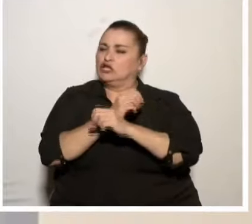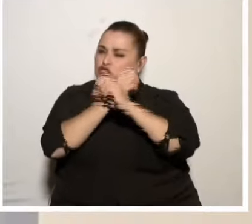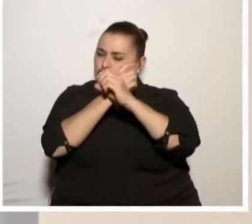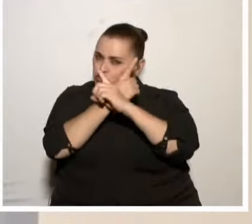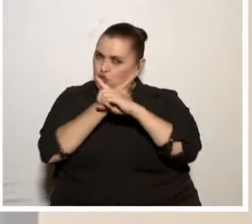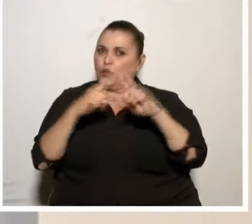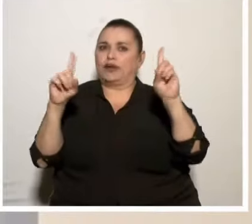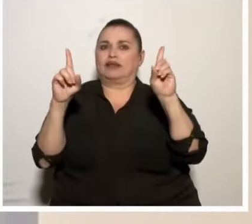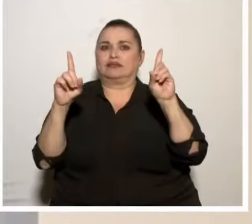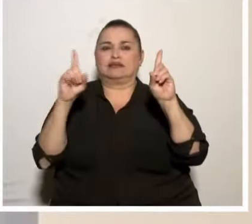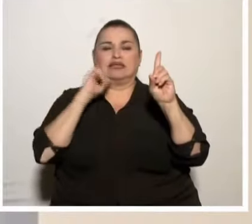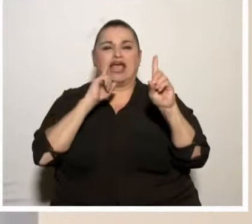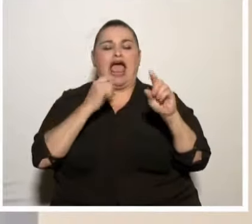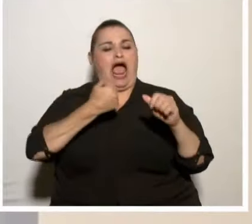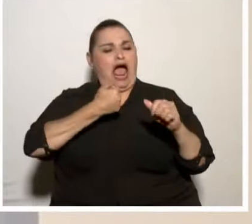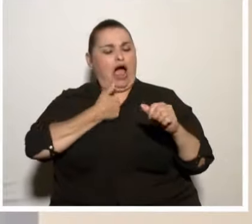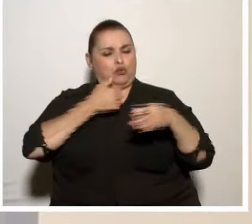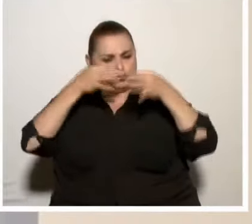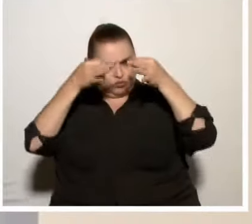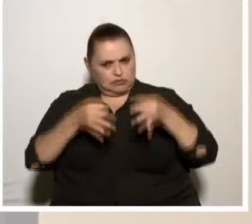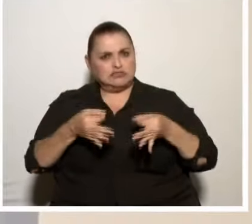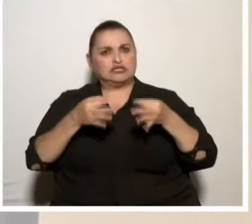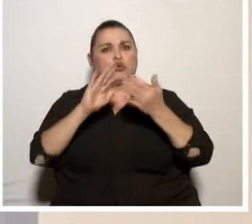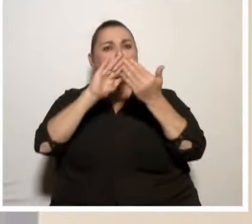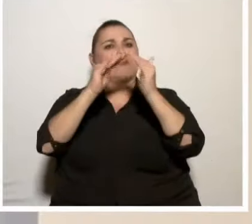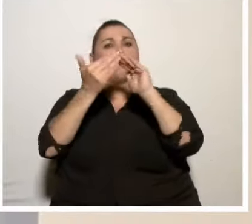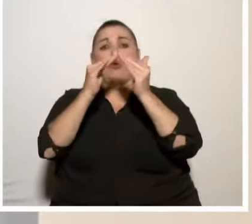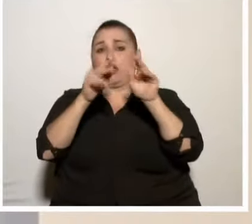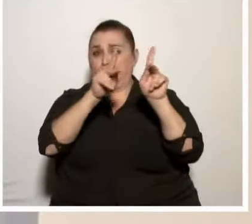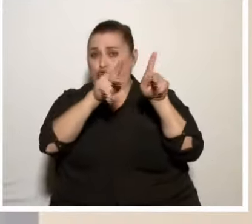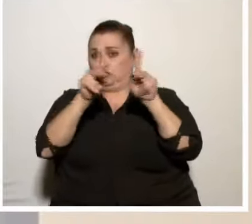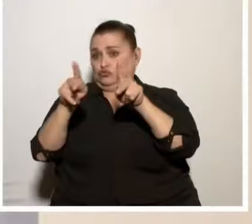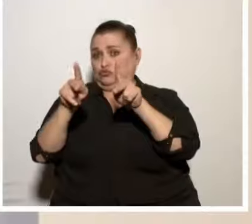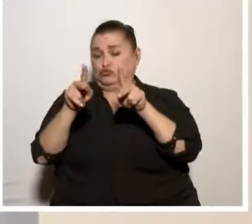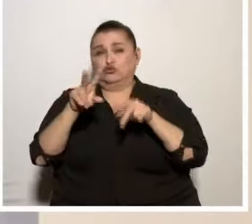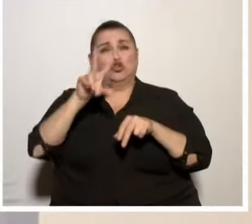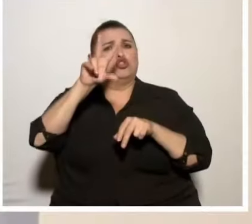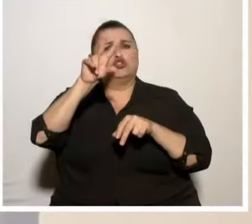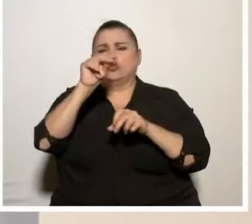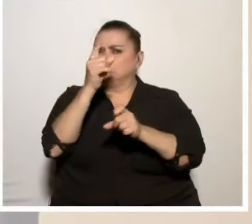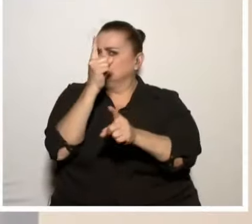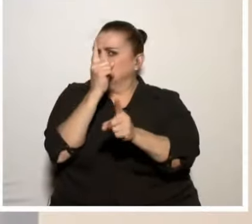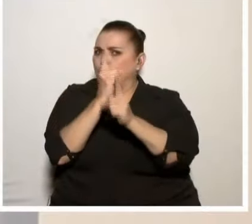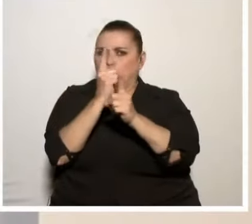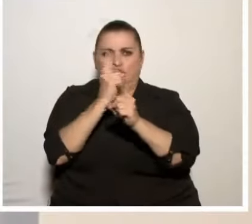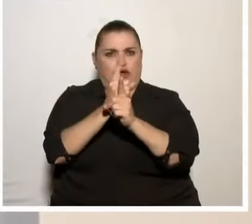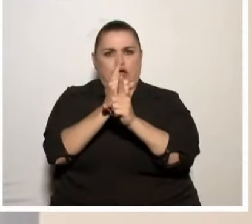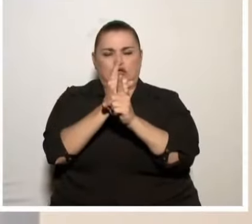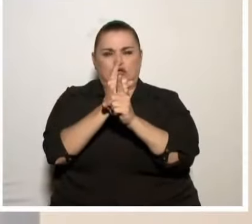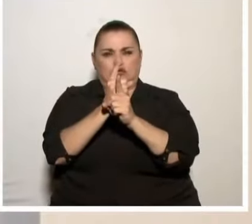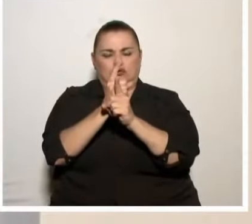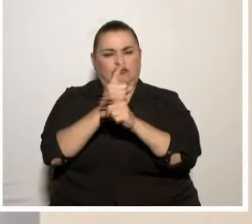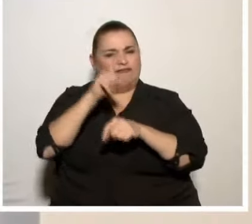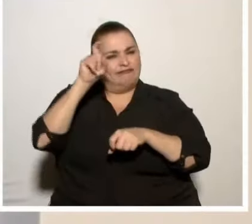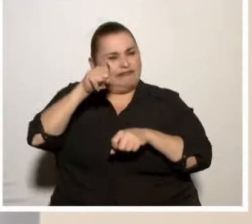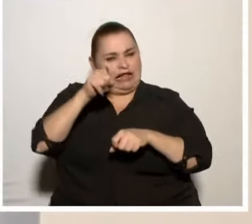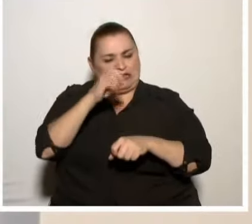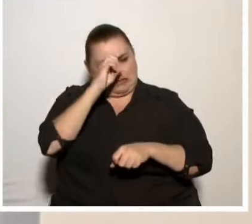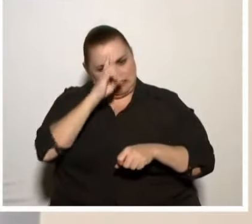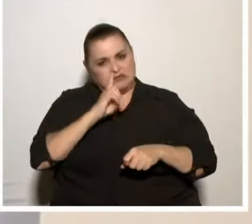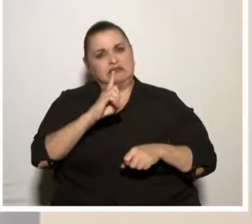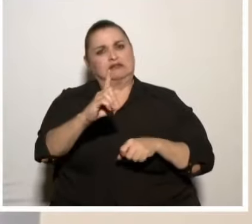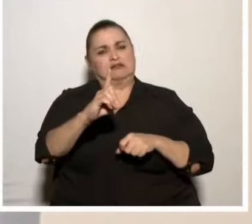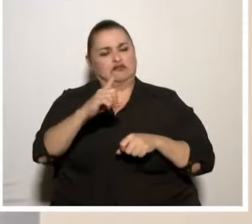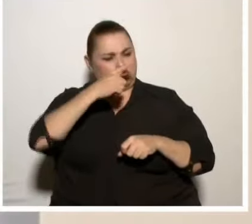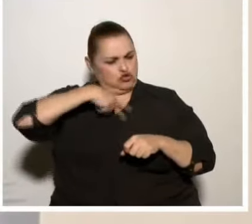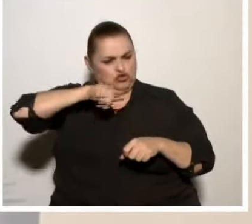la autodeterminación de los pueblos. No es correcto y es indignante que nosotros